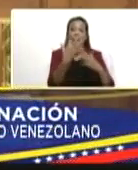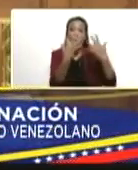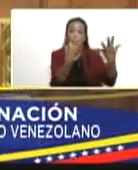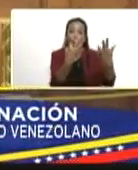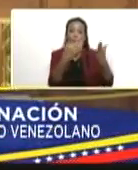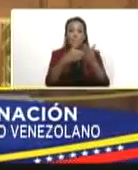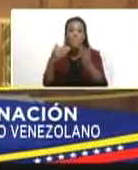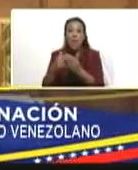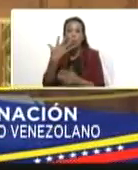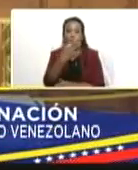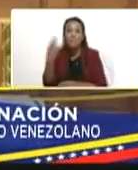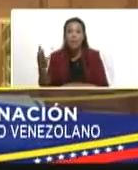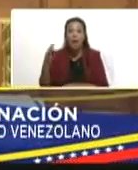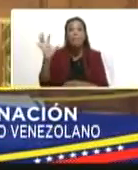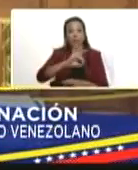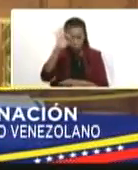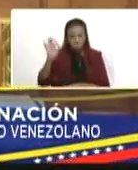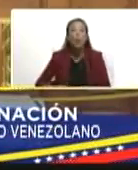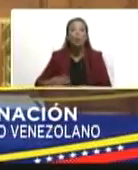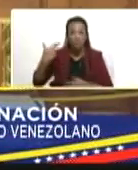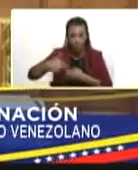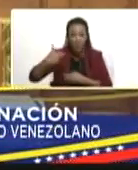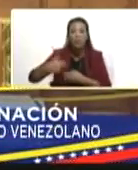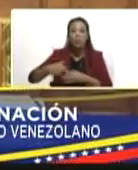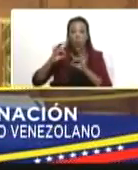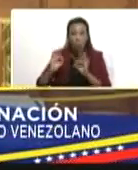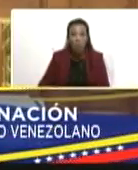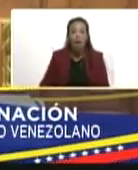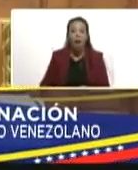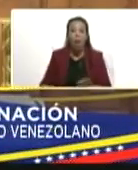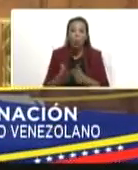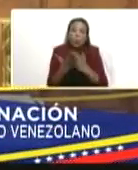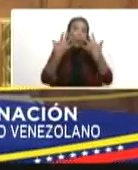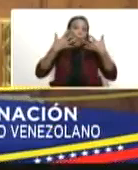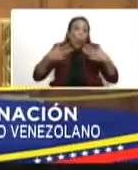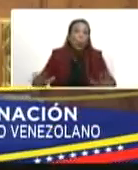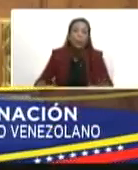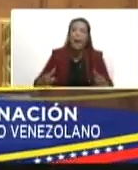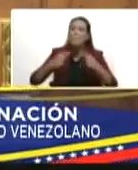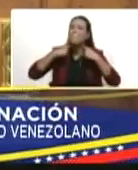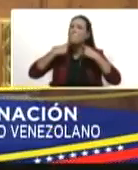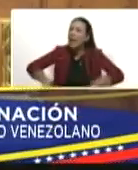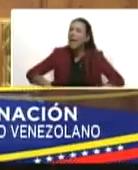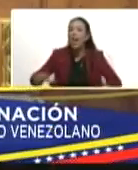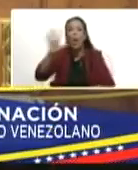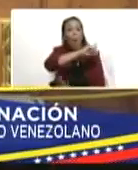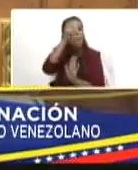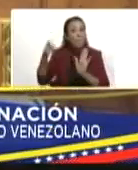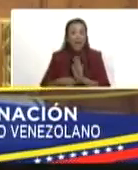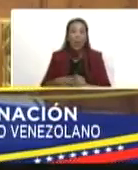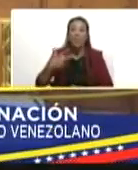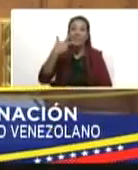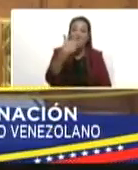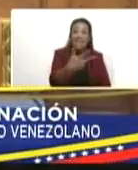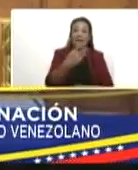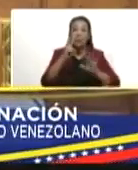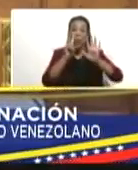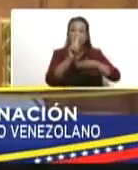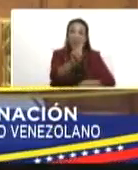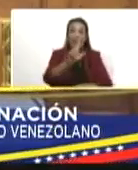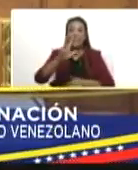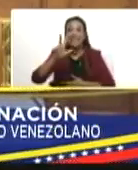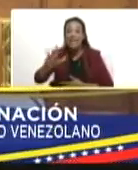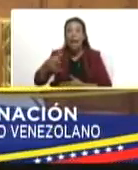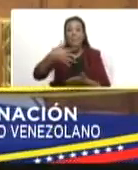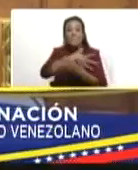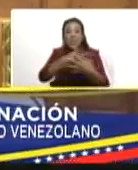3993 millones de barriles de petróleo lo que supuso una pérdida para el país de 323,000